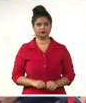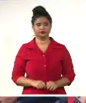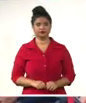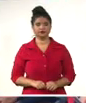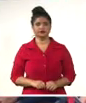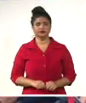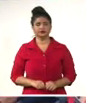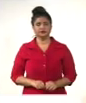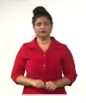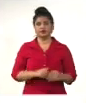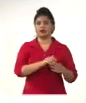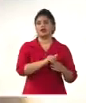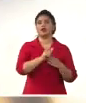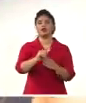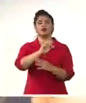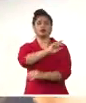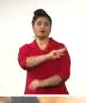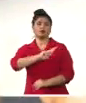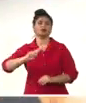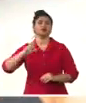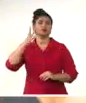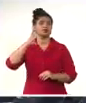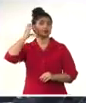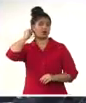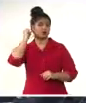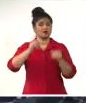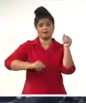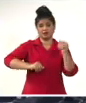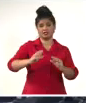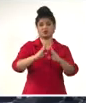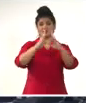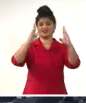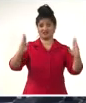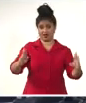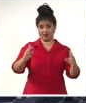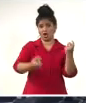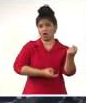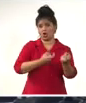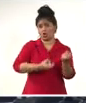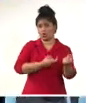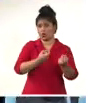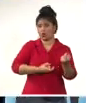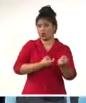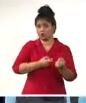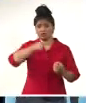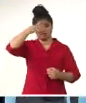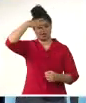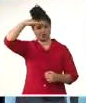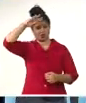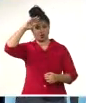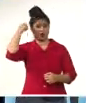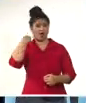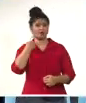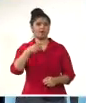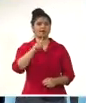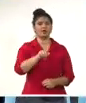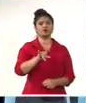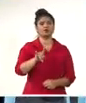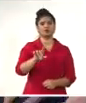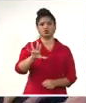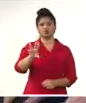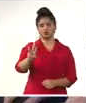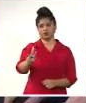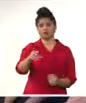El general de ejército Raúl Castro Ruz, participante en la epopeya del Moncada, compartió junto al primer secretario del Partido Comunista de Cuba y presidente